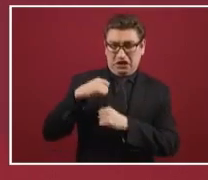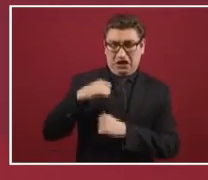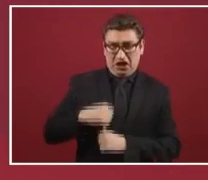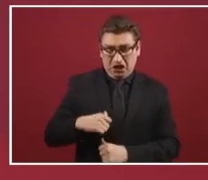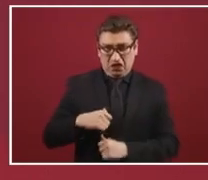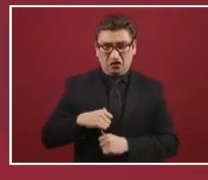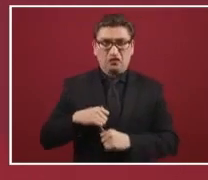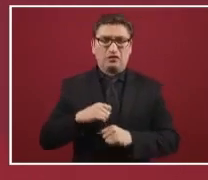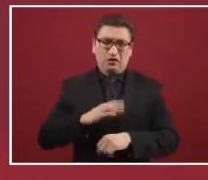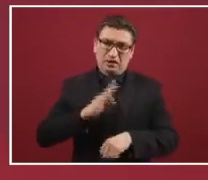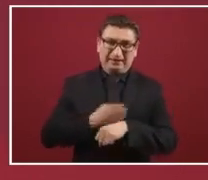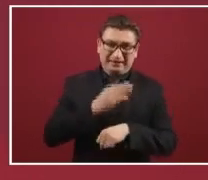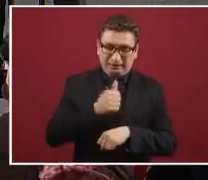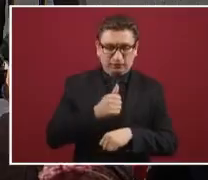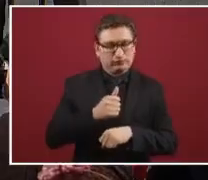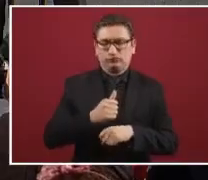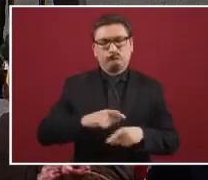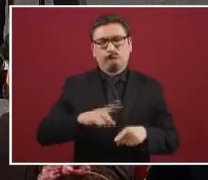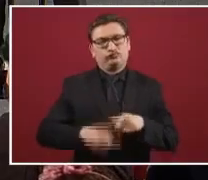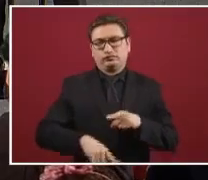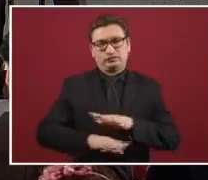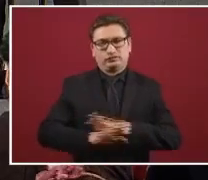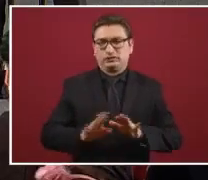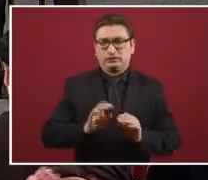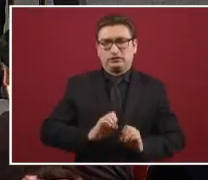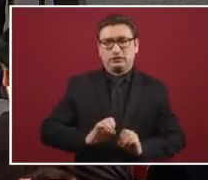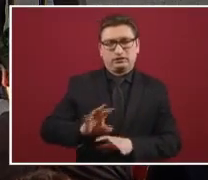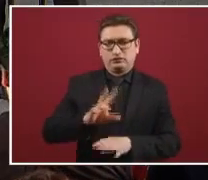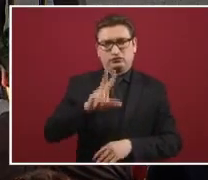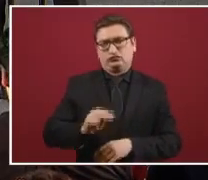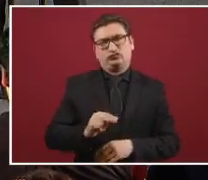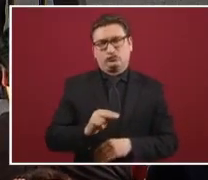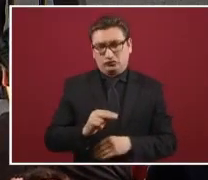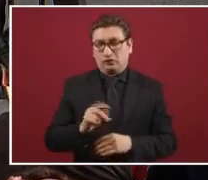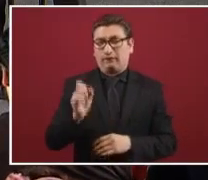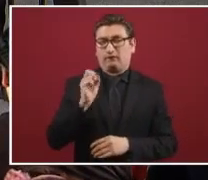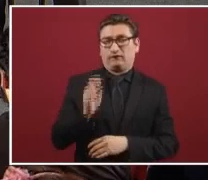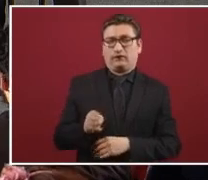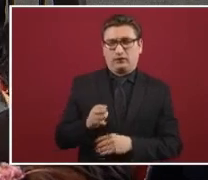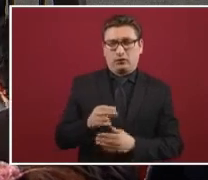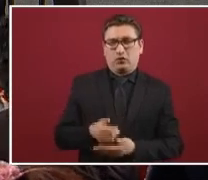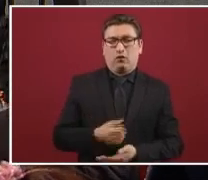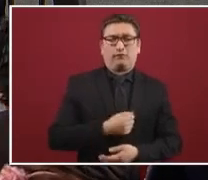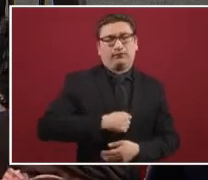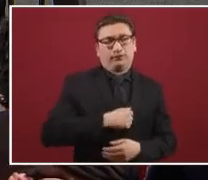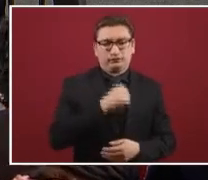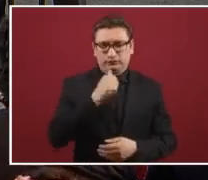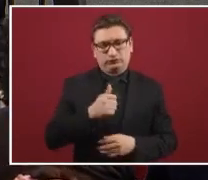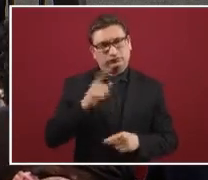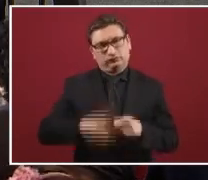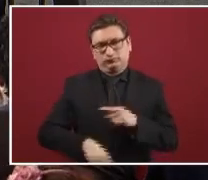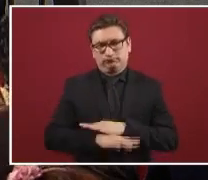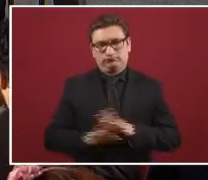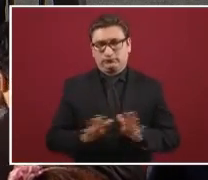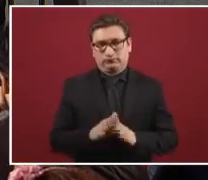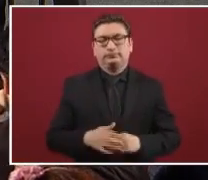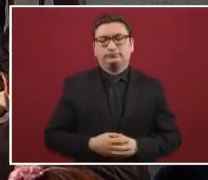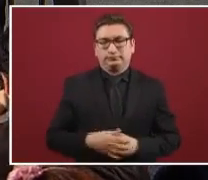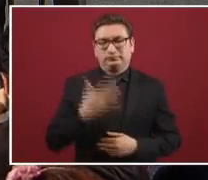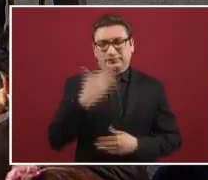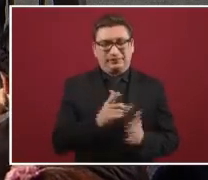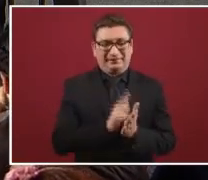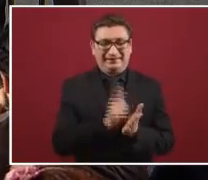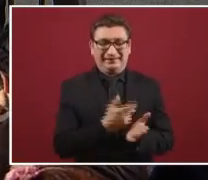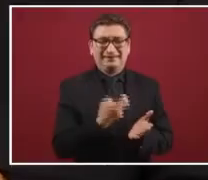privilegios, la misma autonomía que ya estaba en la ley, pero